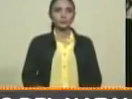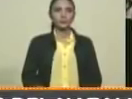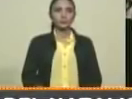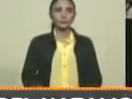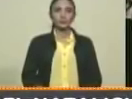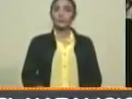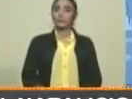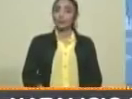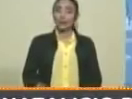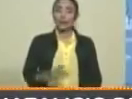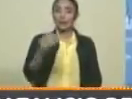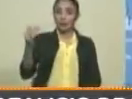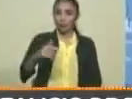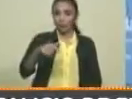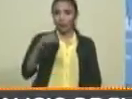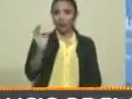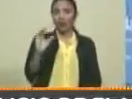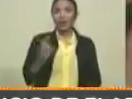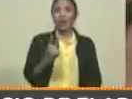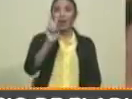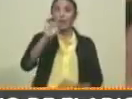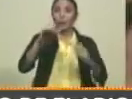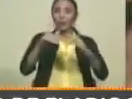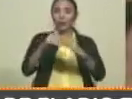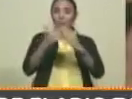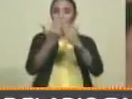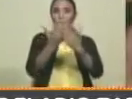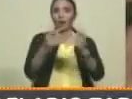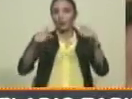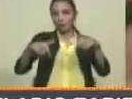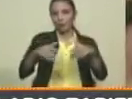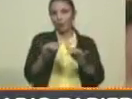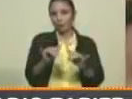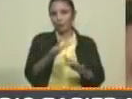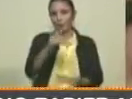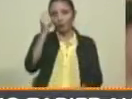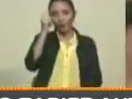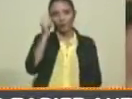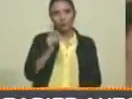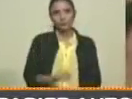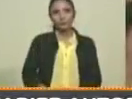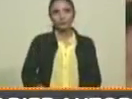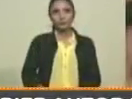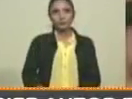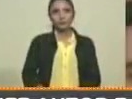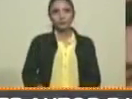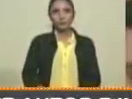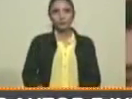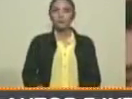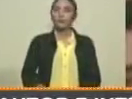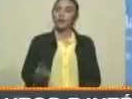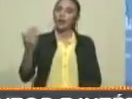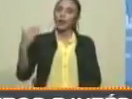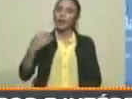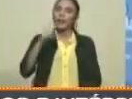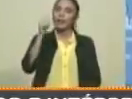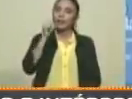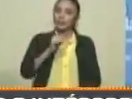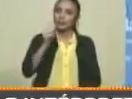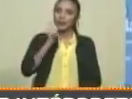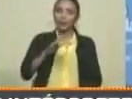llegó a las 2 de la mañana por allá, de hoy 7, se fueron desde el sábado a